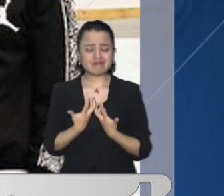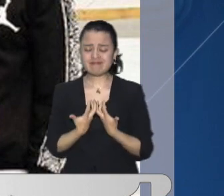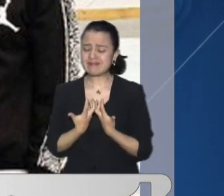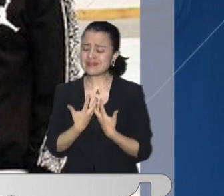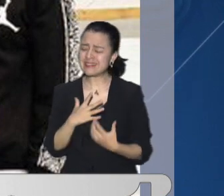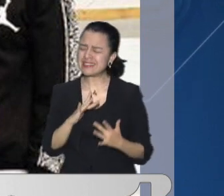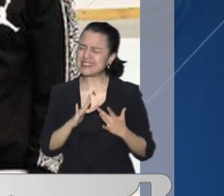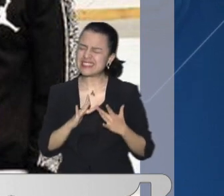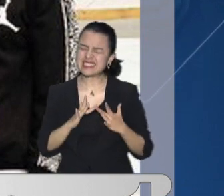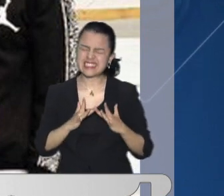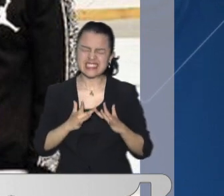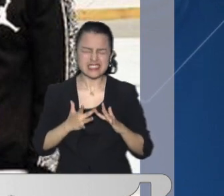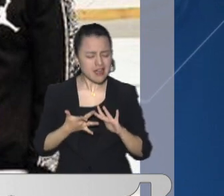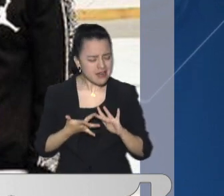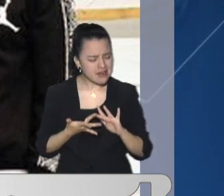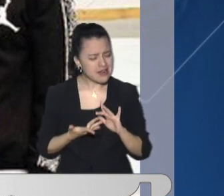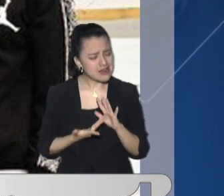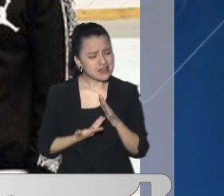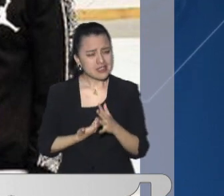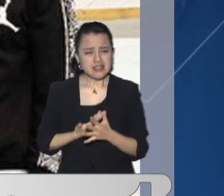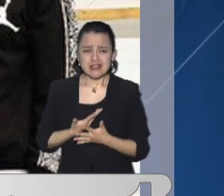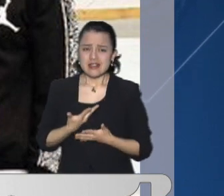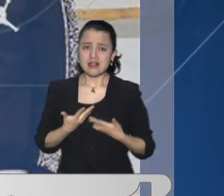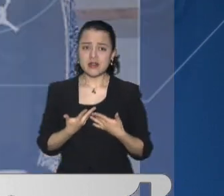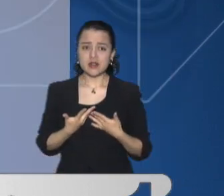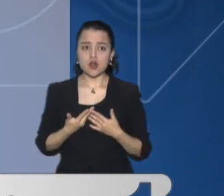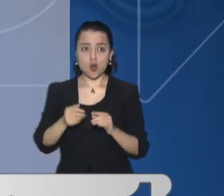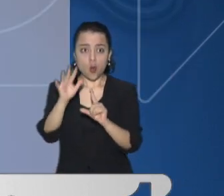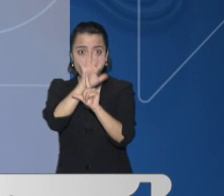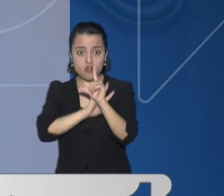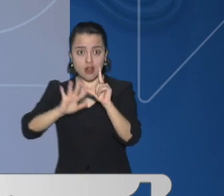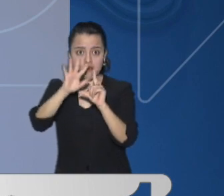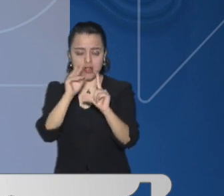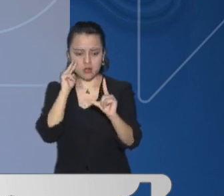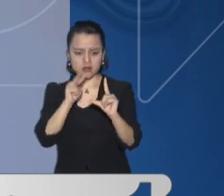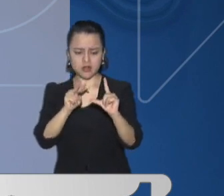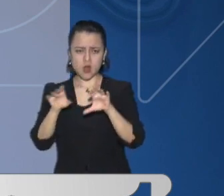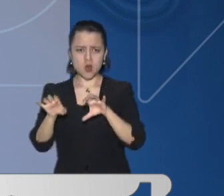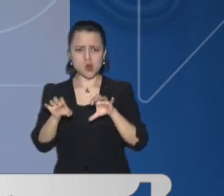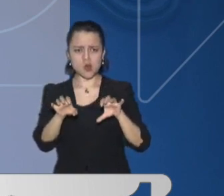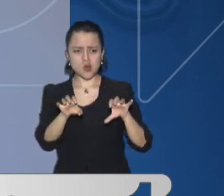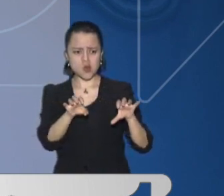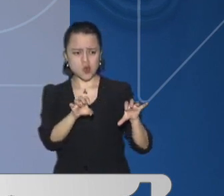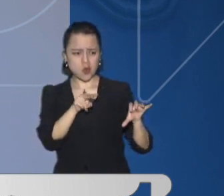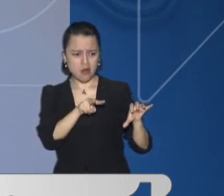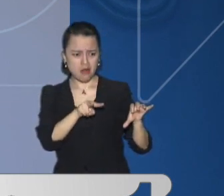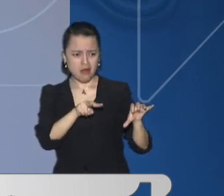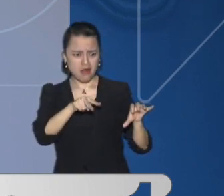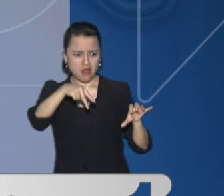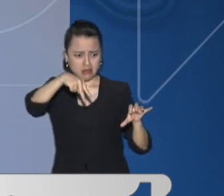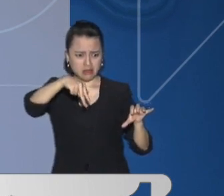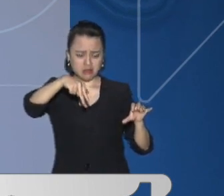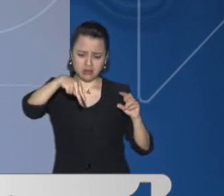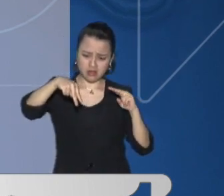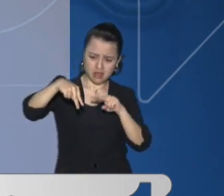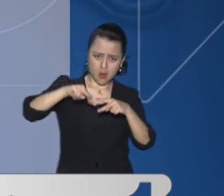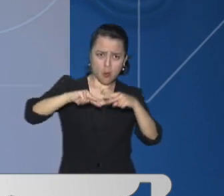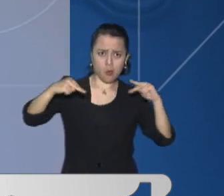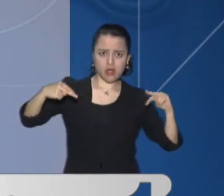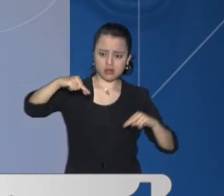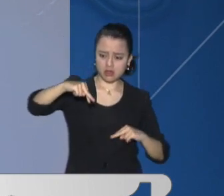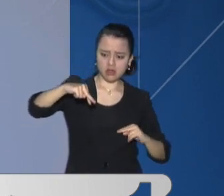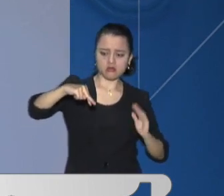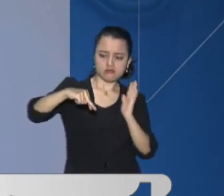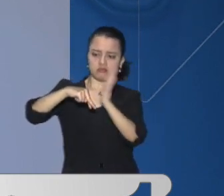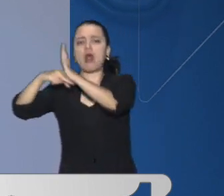de dolor y de conmoción cuando observaron este estremecedor video en el que se ve cómo este joven es lanzado por otras 2